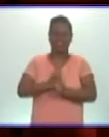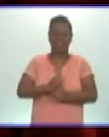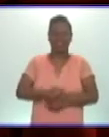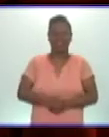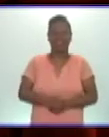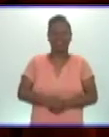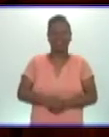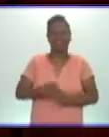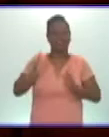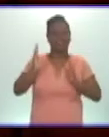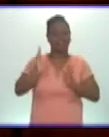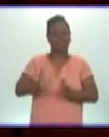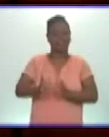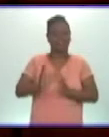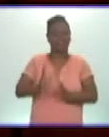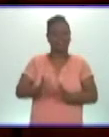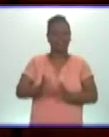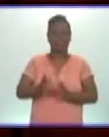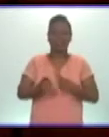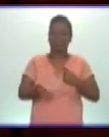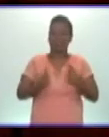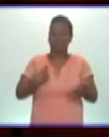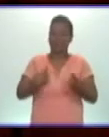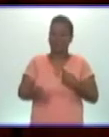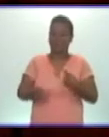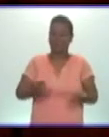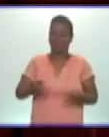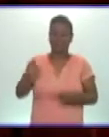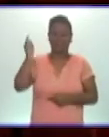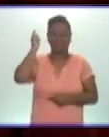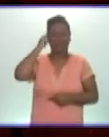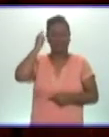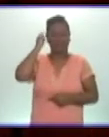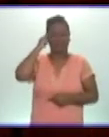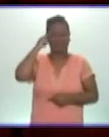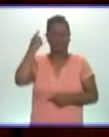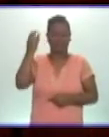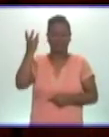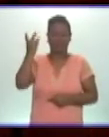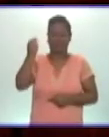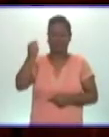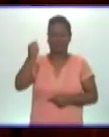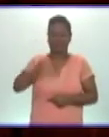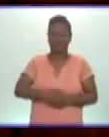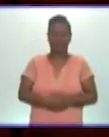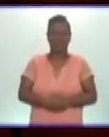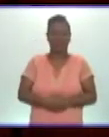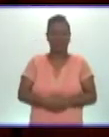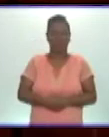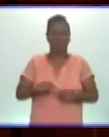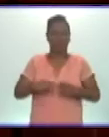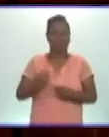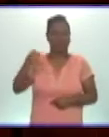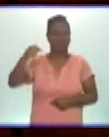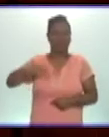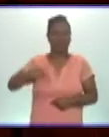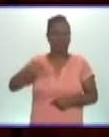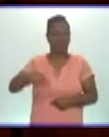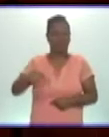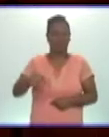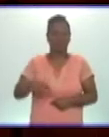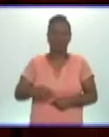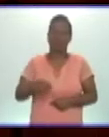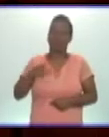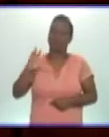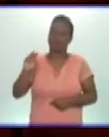a seguir compartiendo los conocimientos matemáticos. Pero hoy nos vamos a